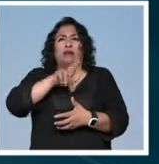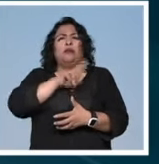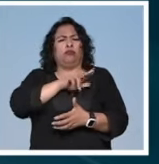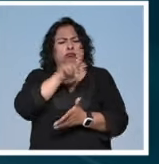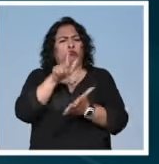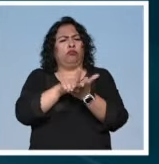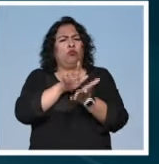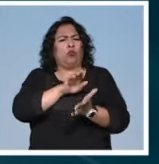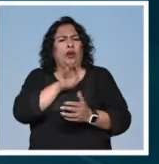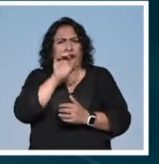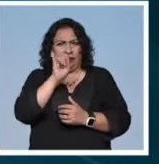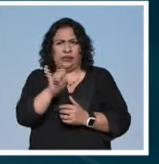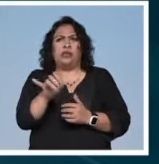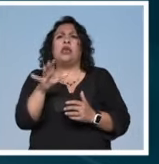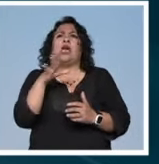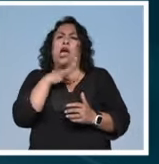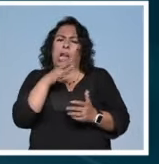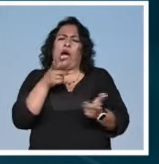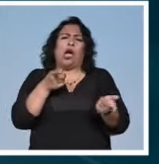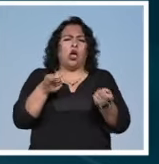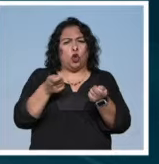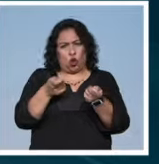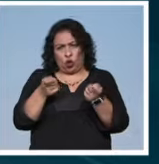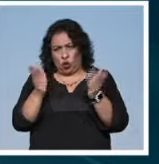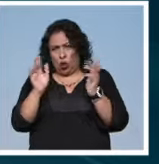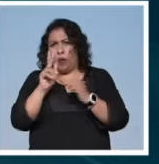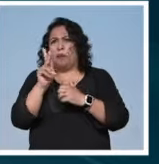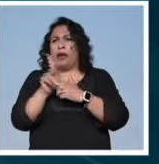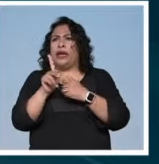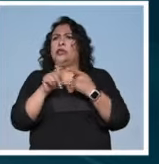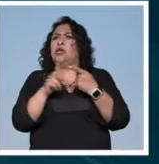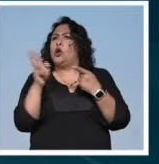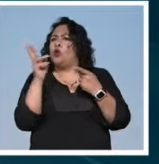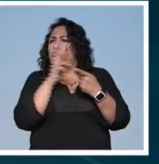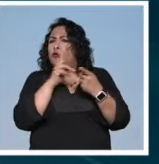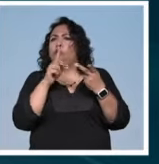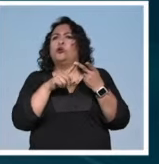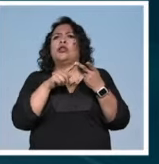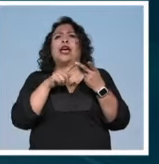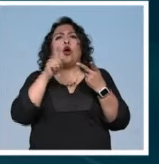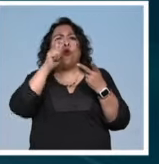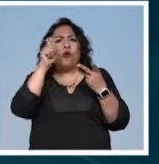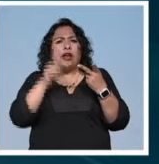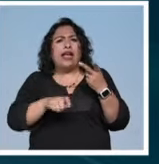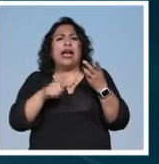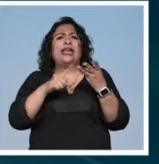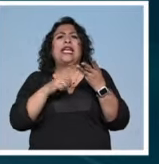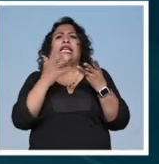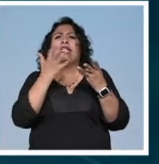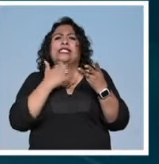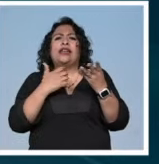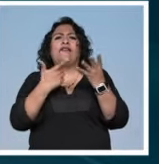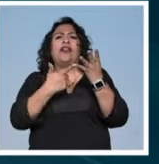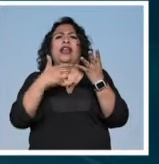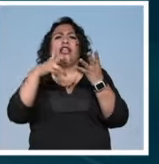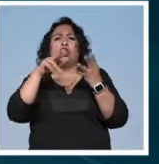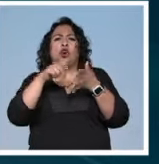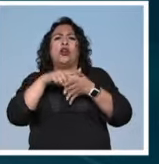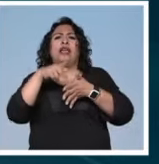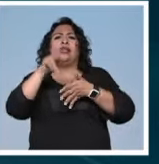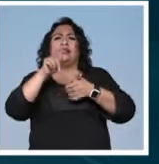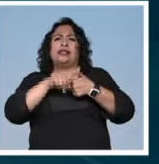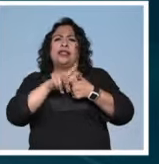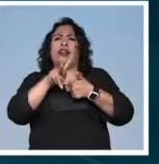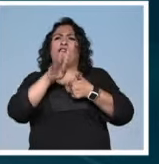legal, es decir, que hay algún tipo de regulación en países como Rusia, Ucrania, Israel, Georgia, Kazajistán,